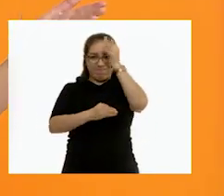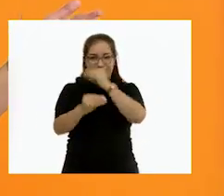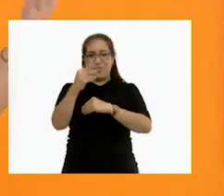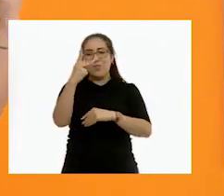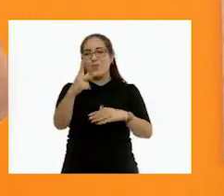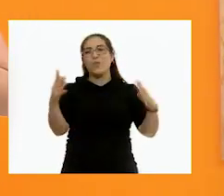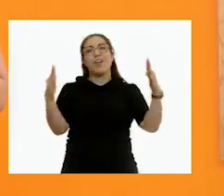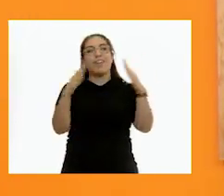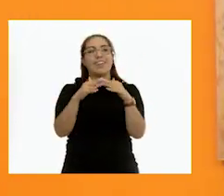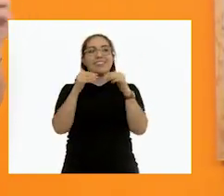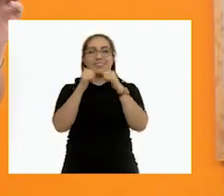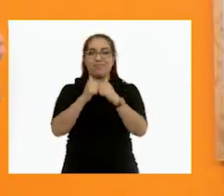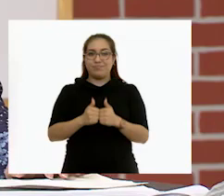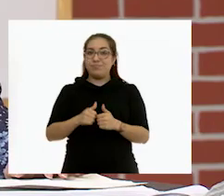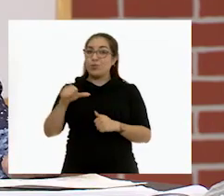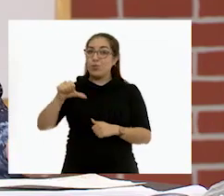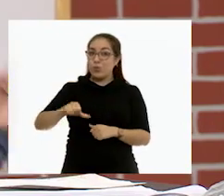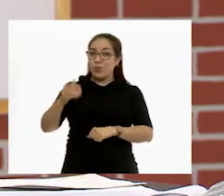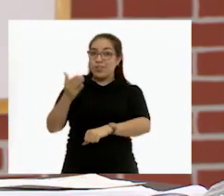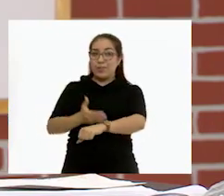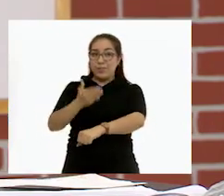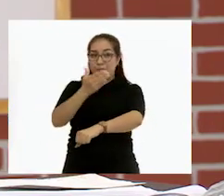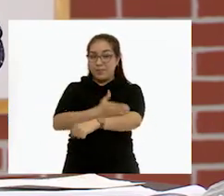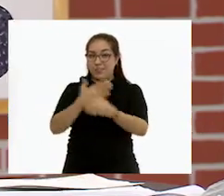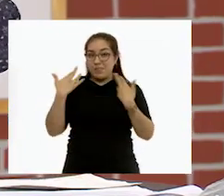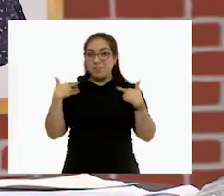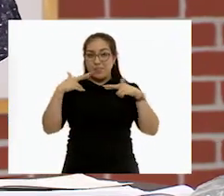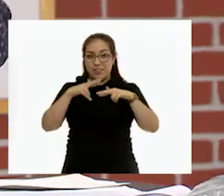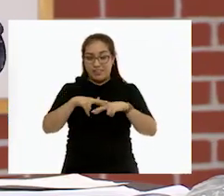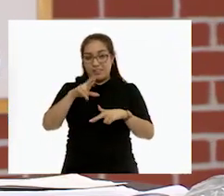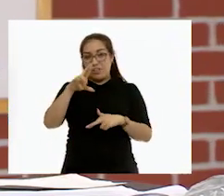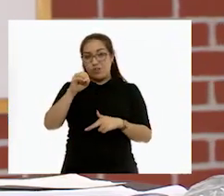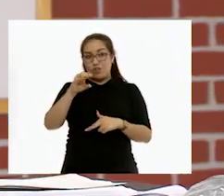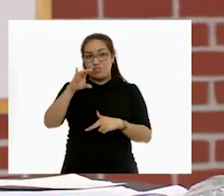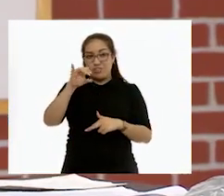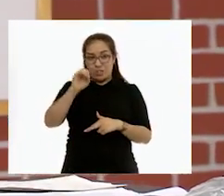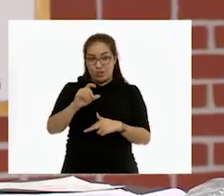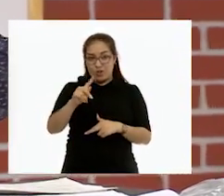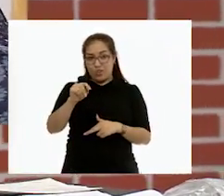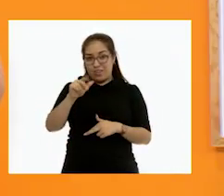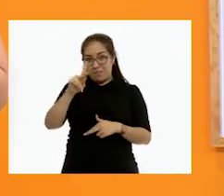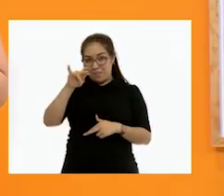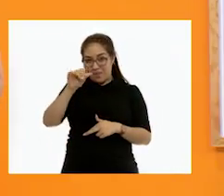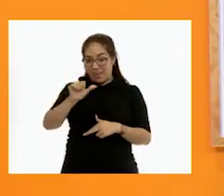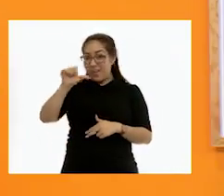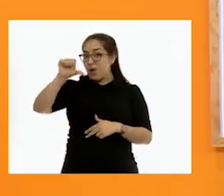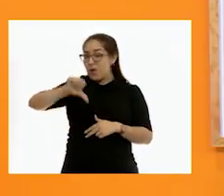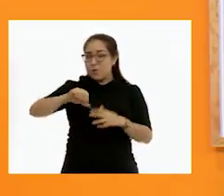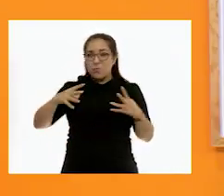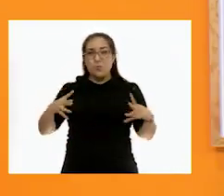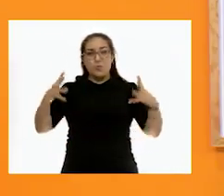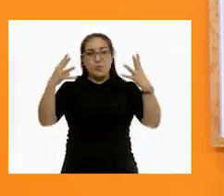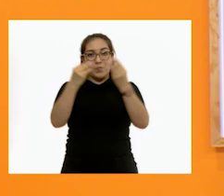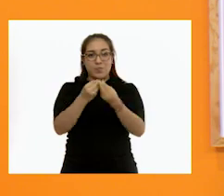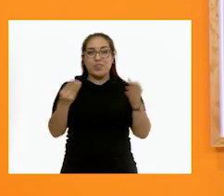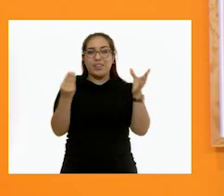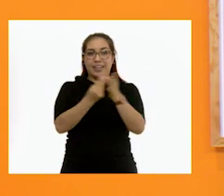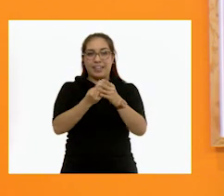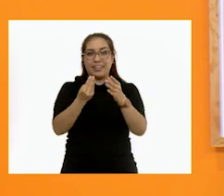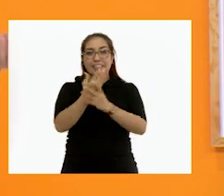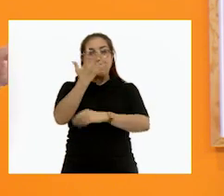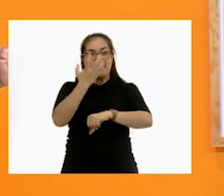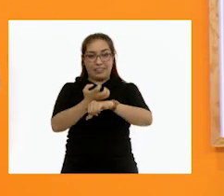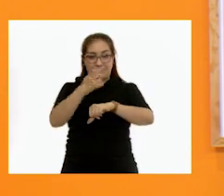nos acompaña la maestra Rocío Tapia Sánchez. Vamos a tener el gusto de estar con ustedes en esta clase de artes de quinto